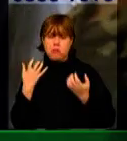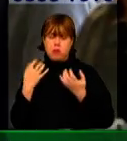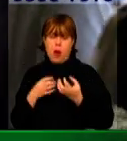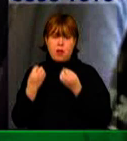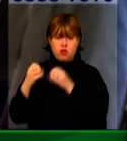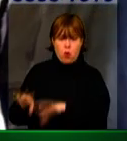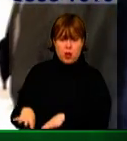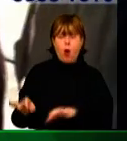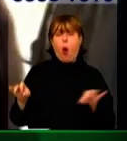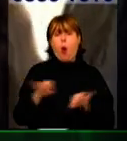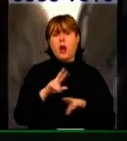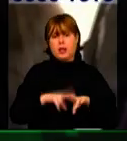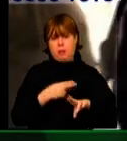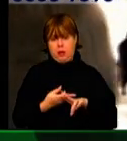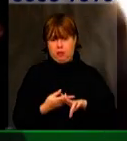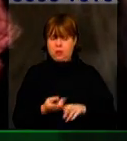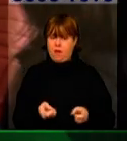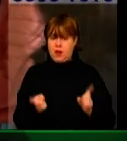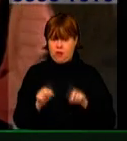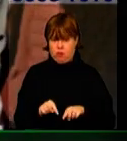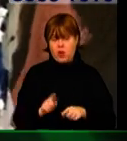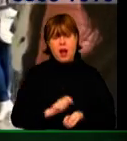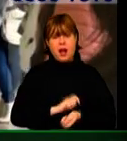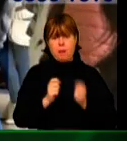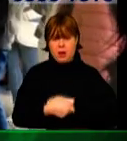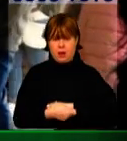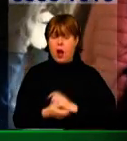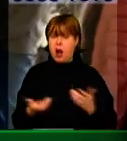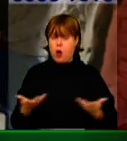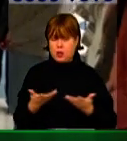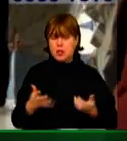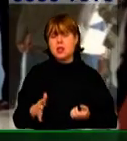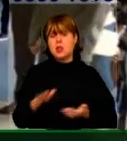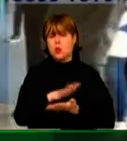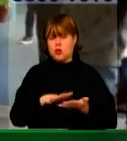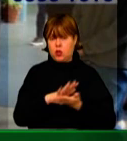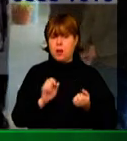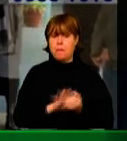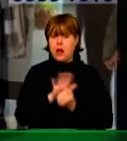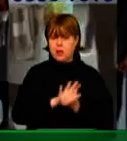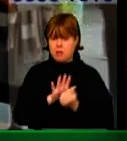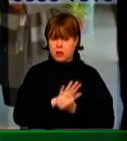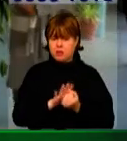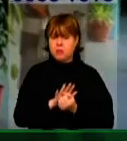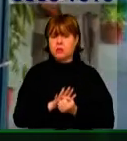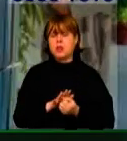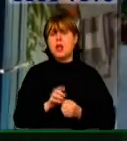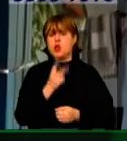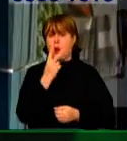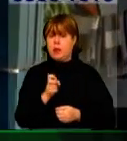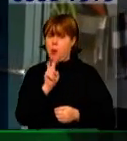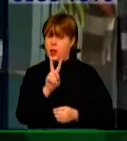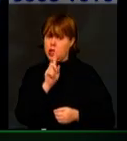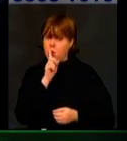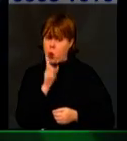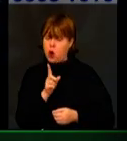A eso venimos, a tratar de cambiarlos. Estamos en una situación de pandemia con medidas excepcionales que las vamos a reiterar en el 2021,